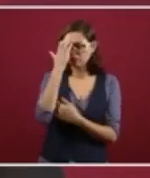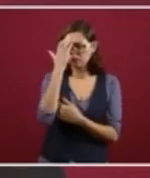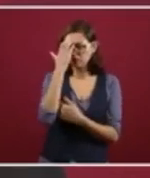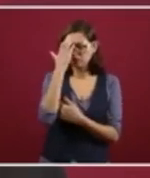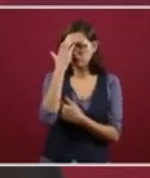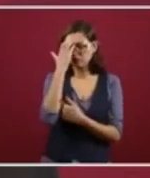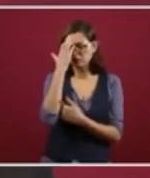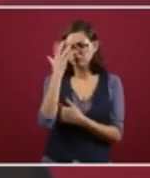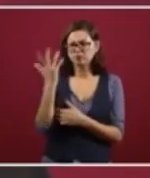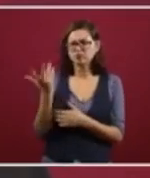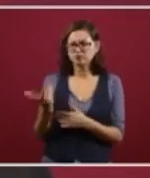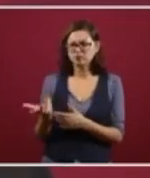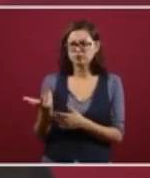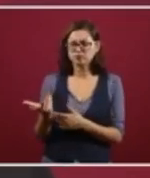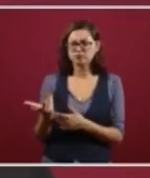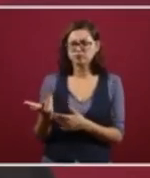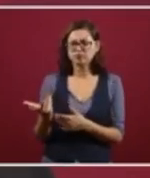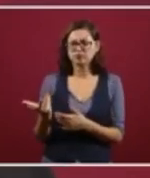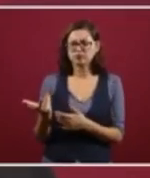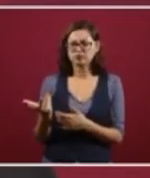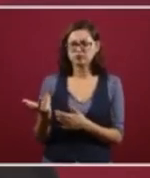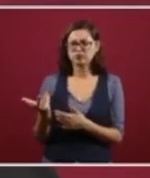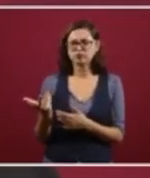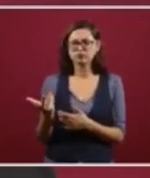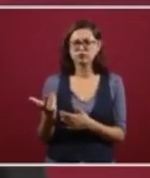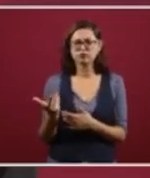cómo se